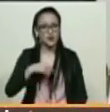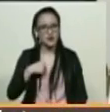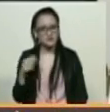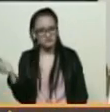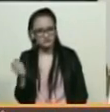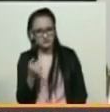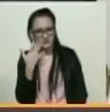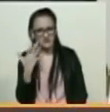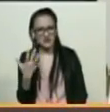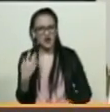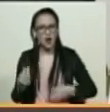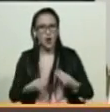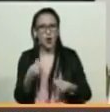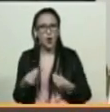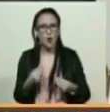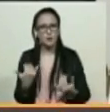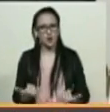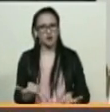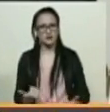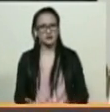que vean cómo se bate el cobre